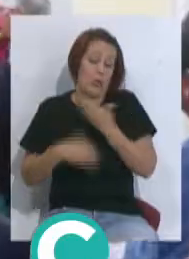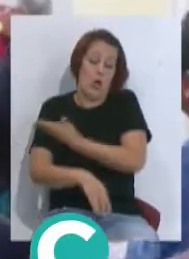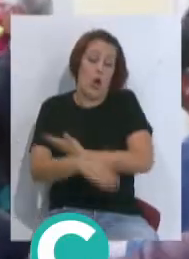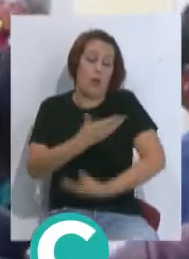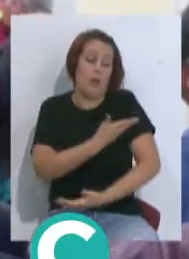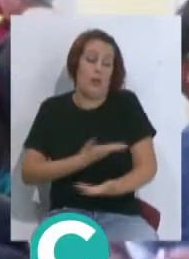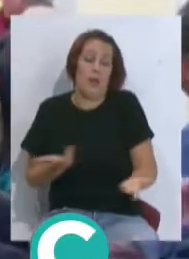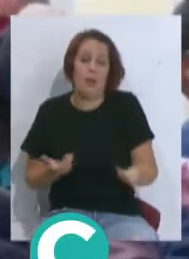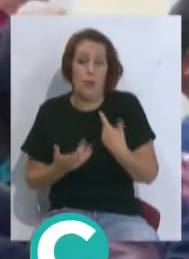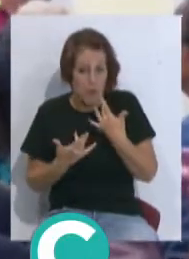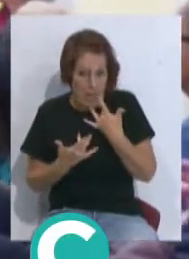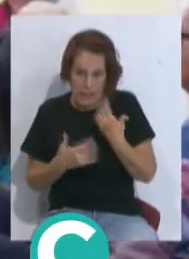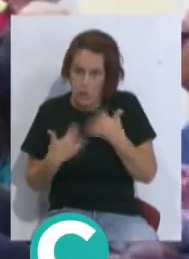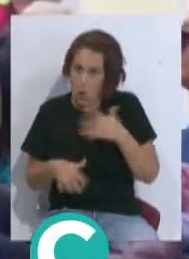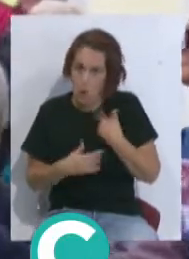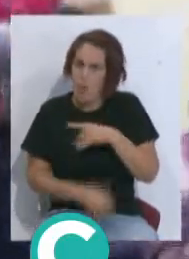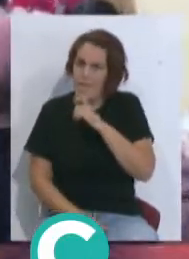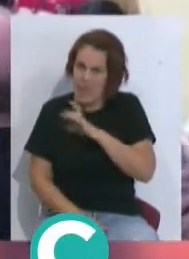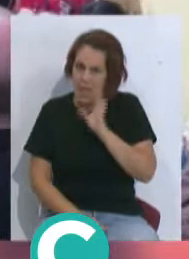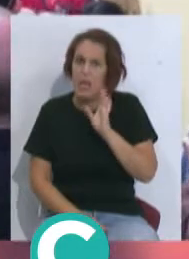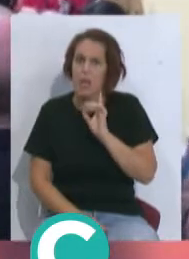Un tipo muy fresquito. Pero bueno, es complicado.